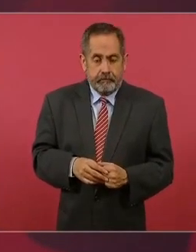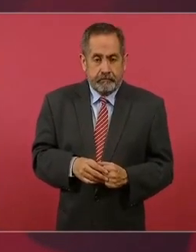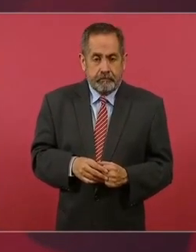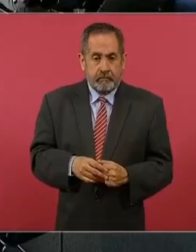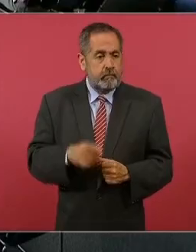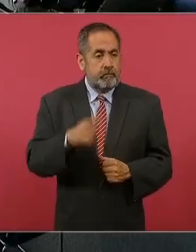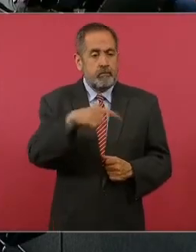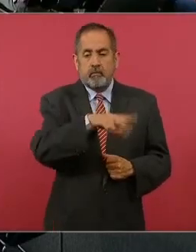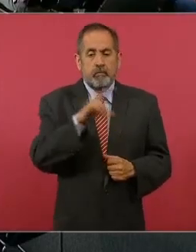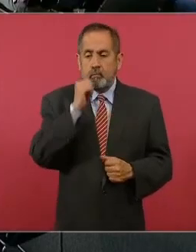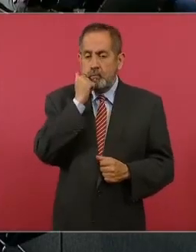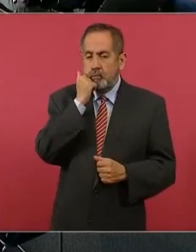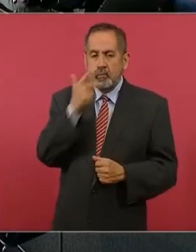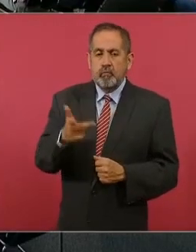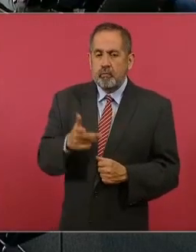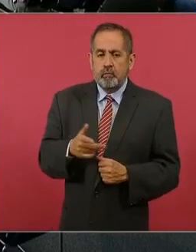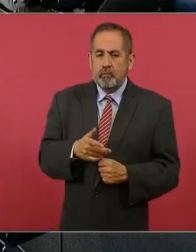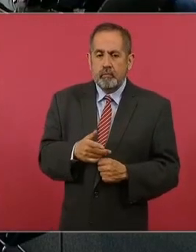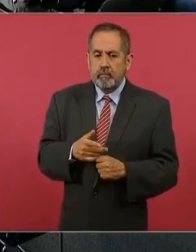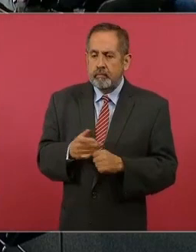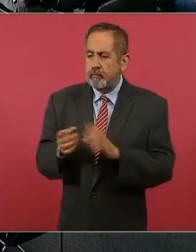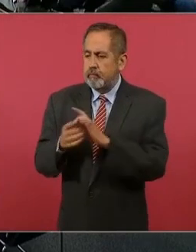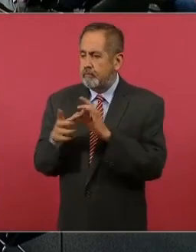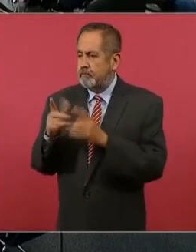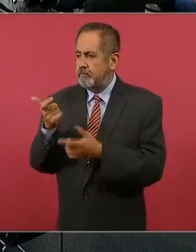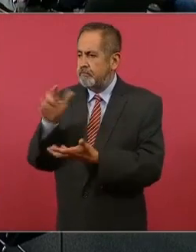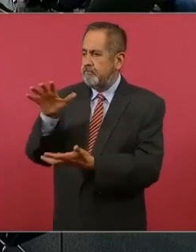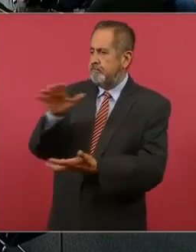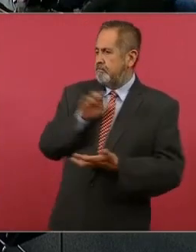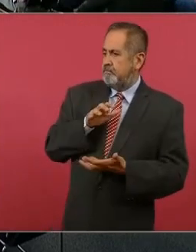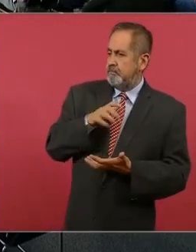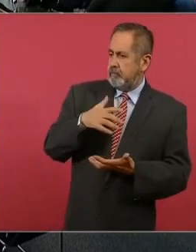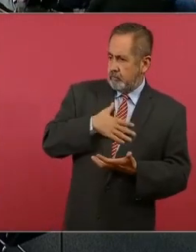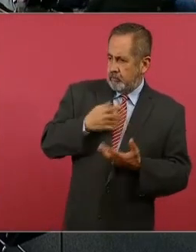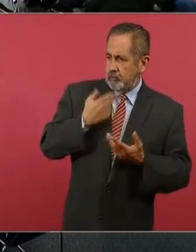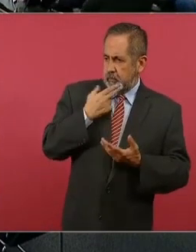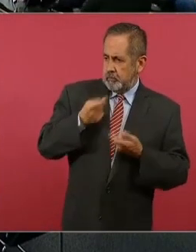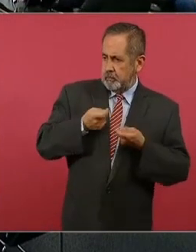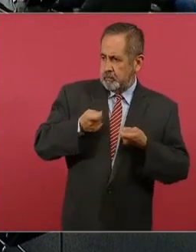no se quieren desprender del manejo